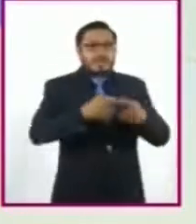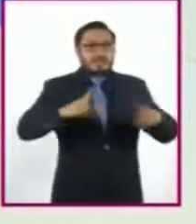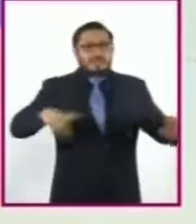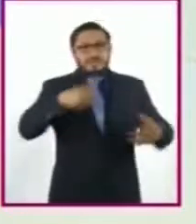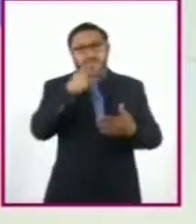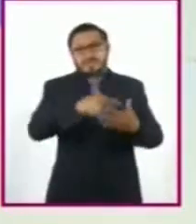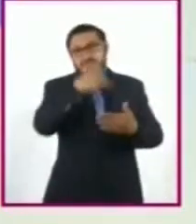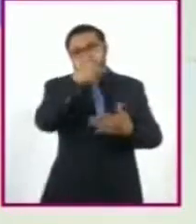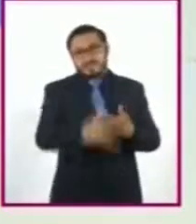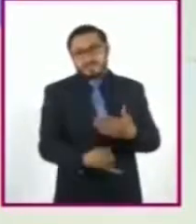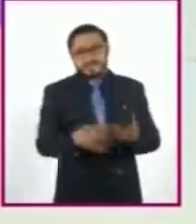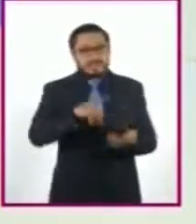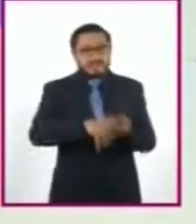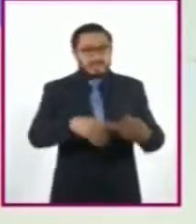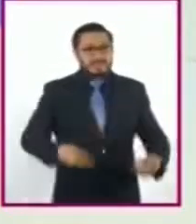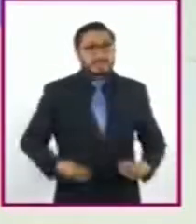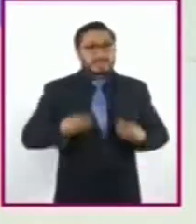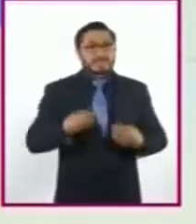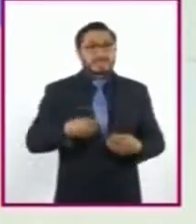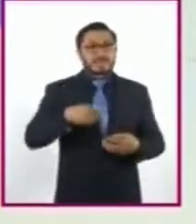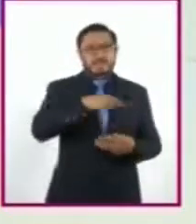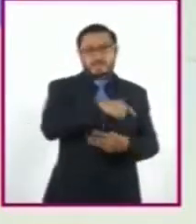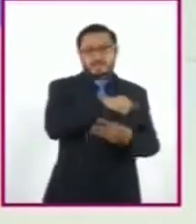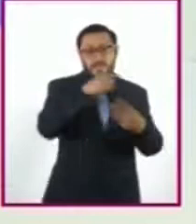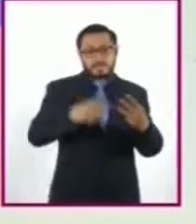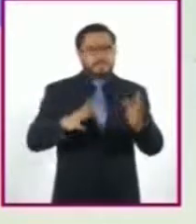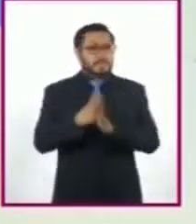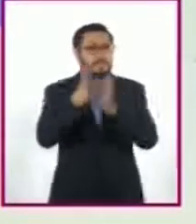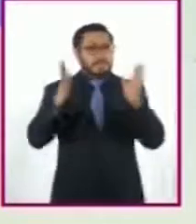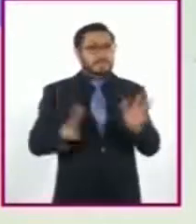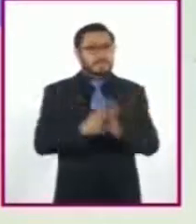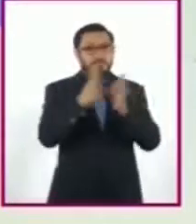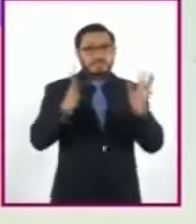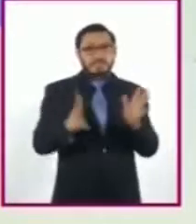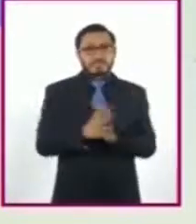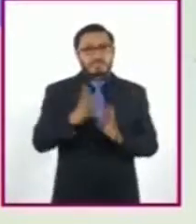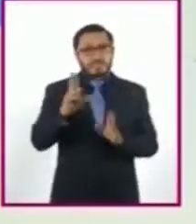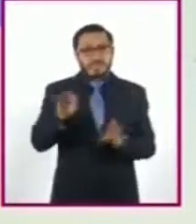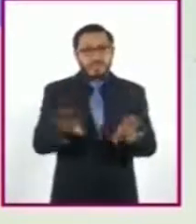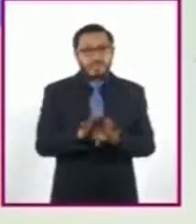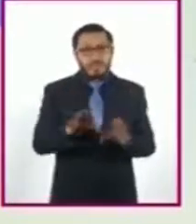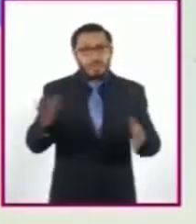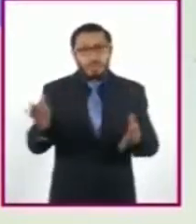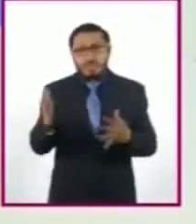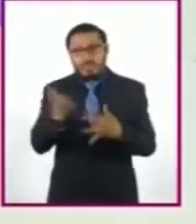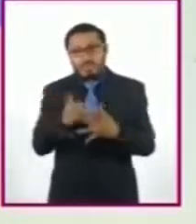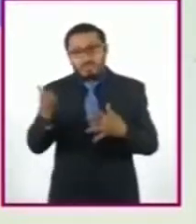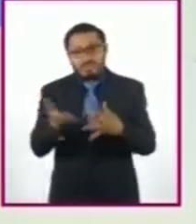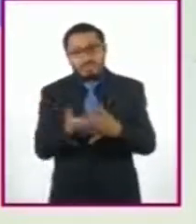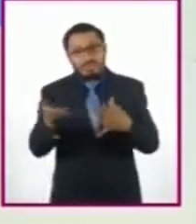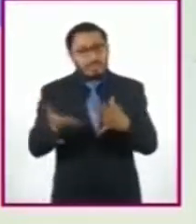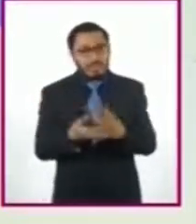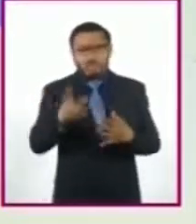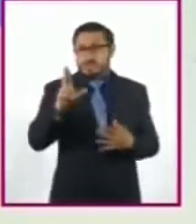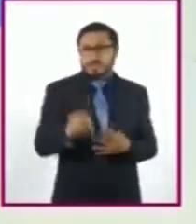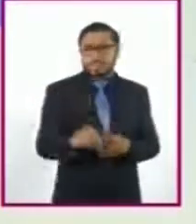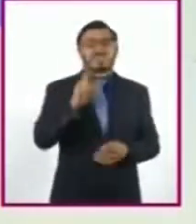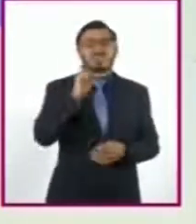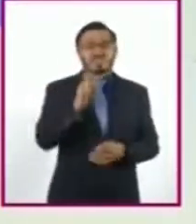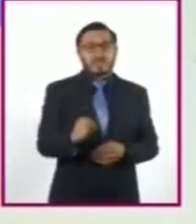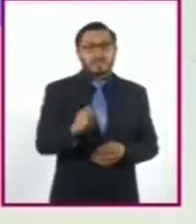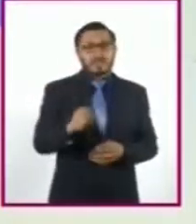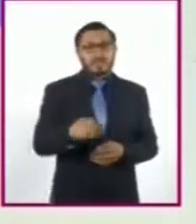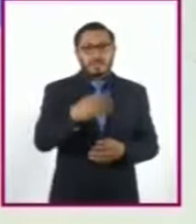de vida en que los 3 ámbitos de participación no estuvieran separados. Es decir, que el